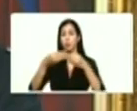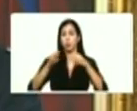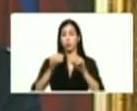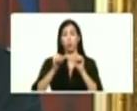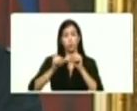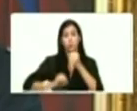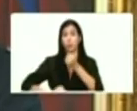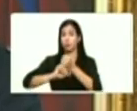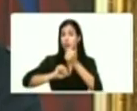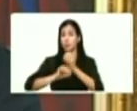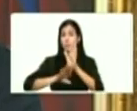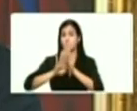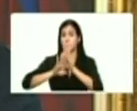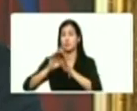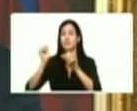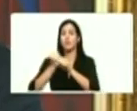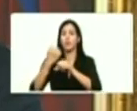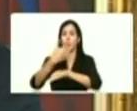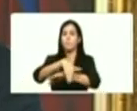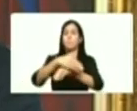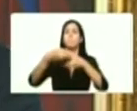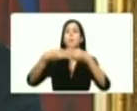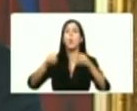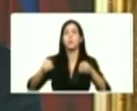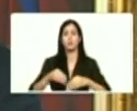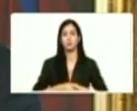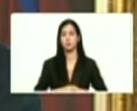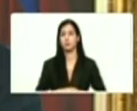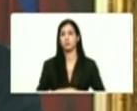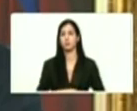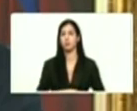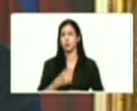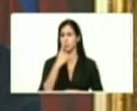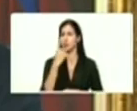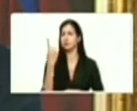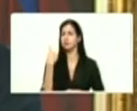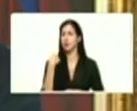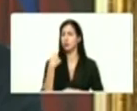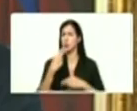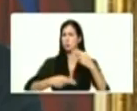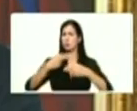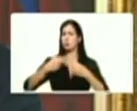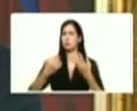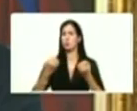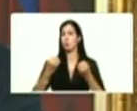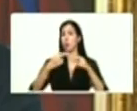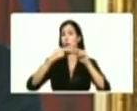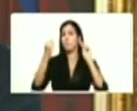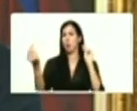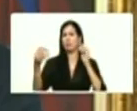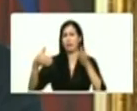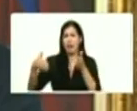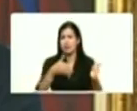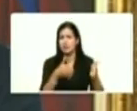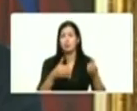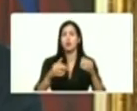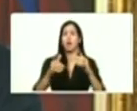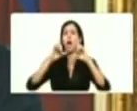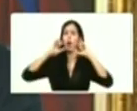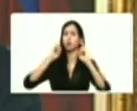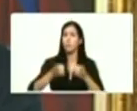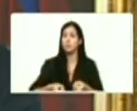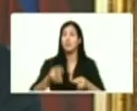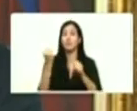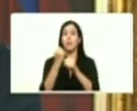la inversión en obras públicas y si el año que pasó construimos no sé cuántos puentes carreteras autopistas estas